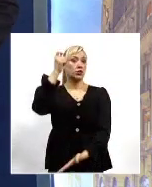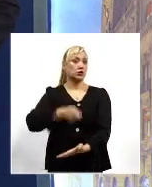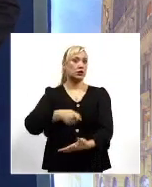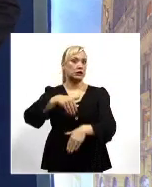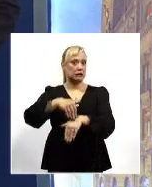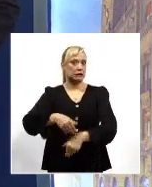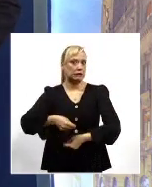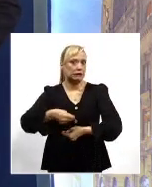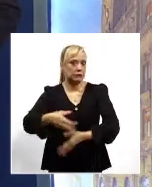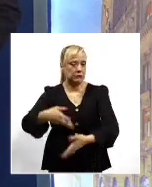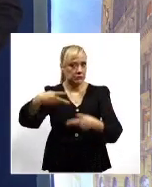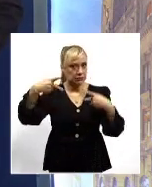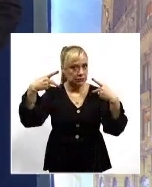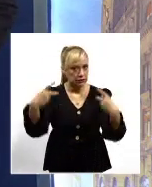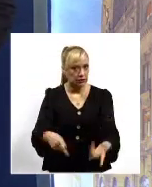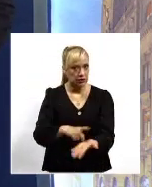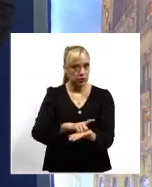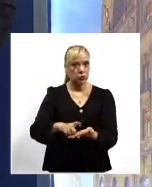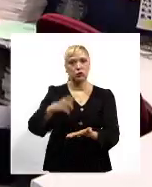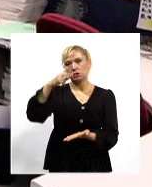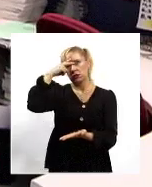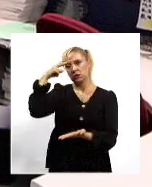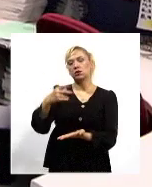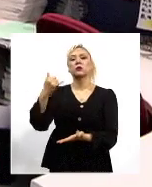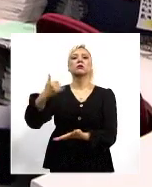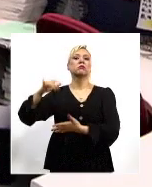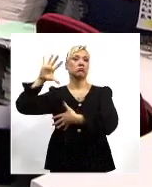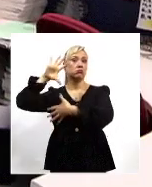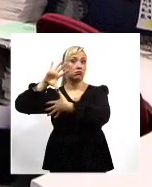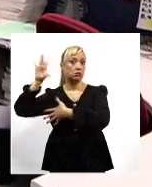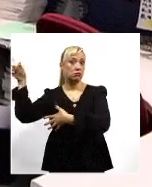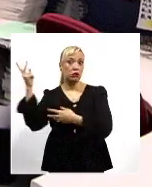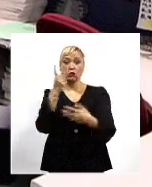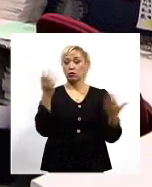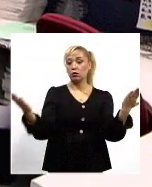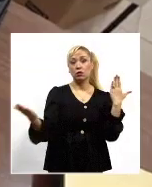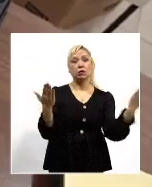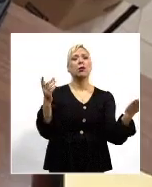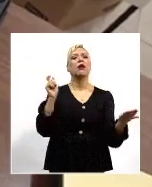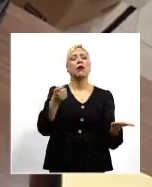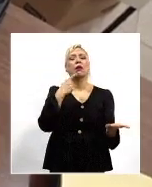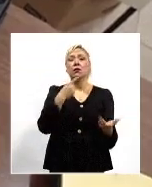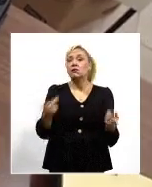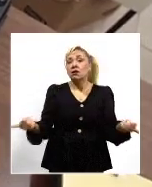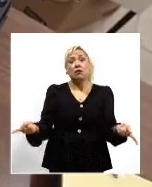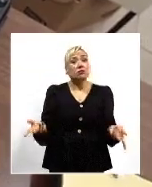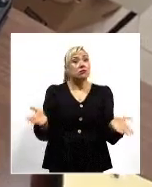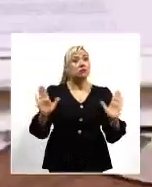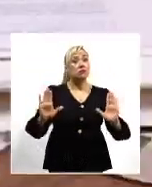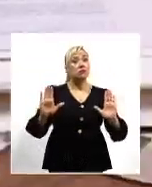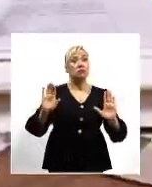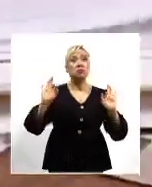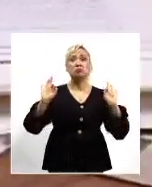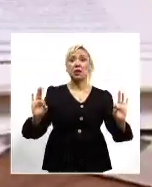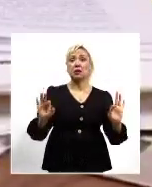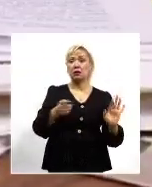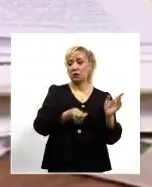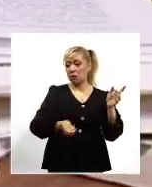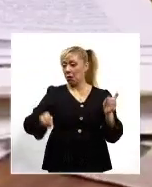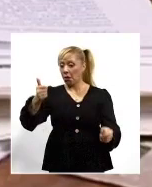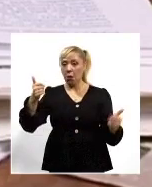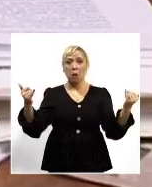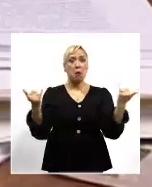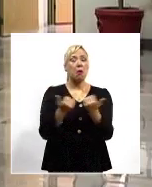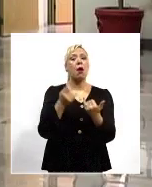la interamericana establecen que las aportaciones de seguridad social son propiedad del trabajador. Por ello, la autoridad responsable